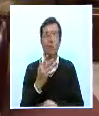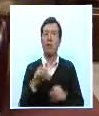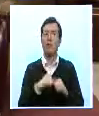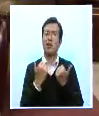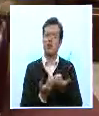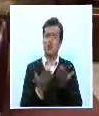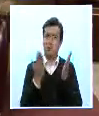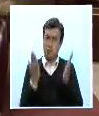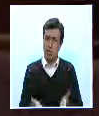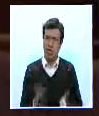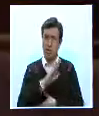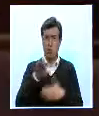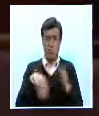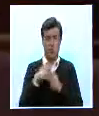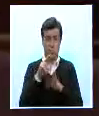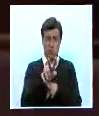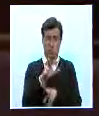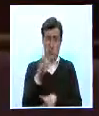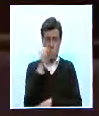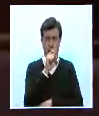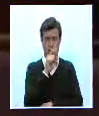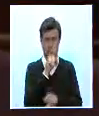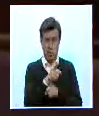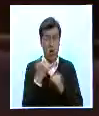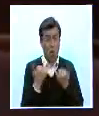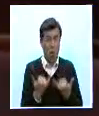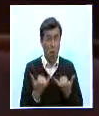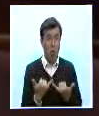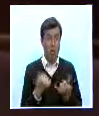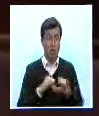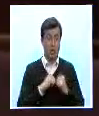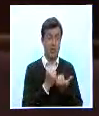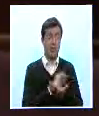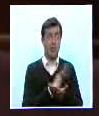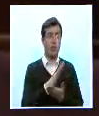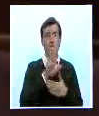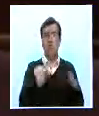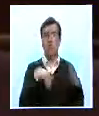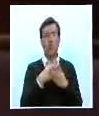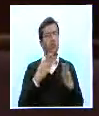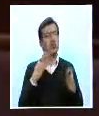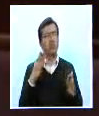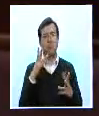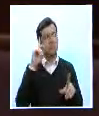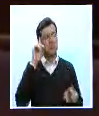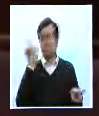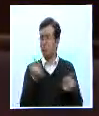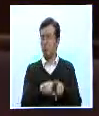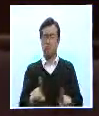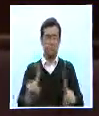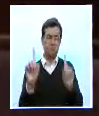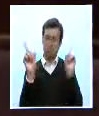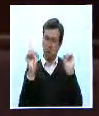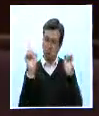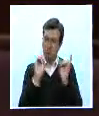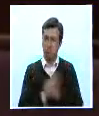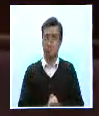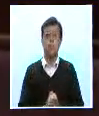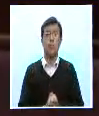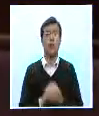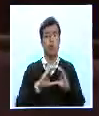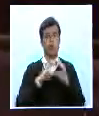como ustedes lo podían haber presenciado el día de hoy en el pleno de la asamblea se opusieron a esa medida claro está también dentro de la